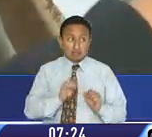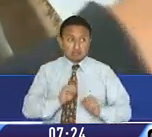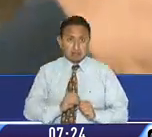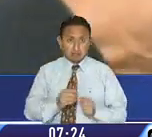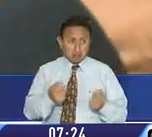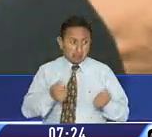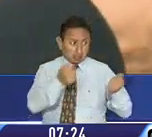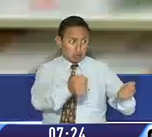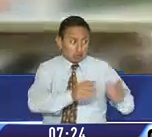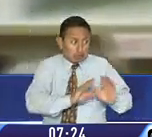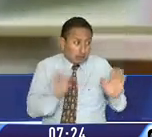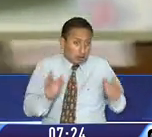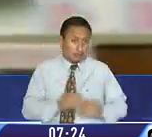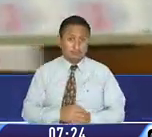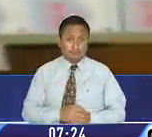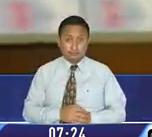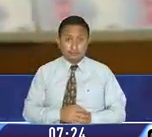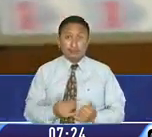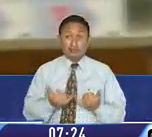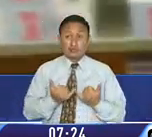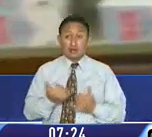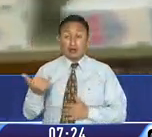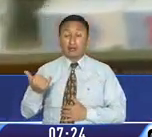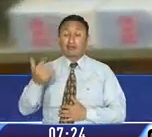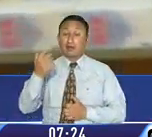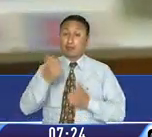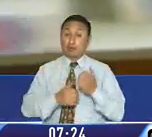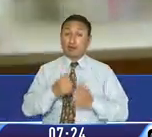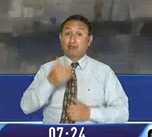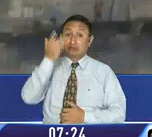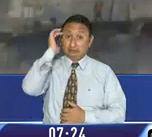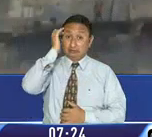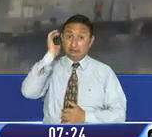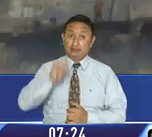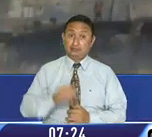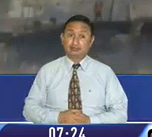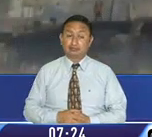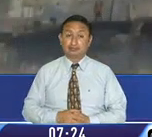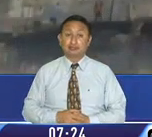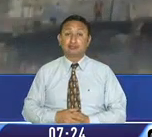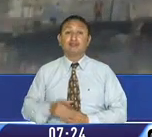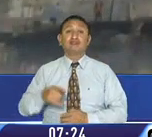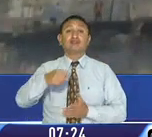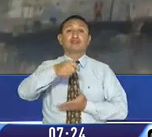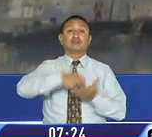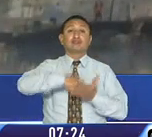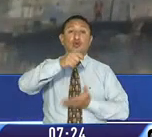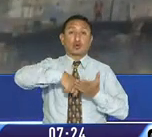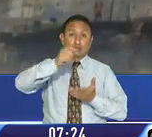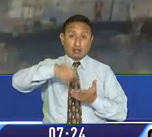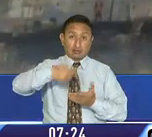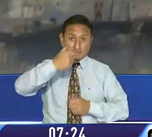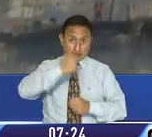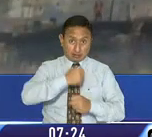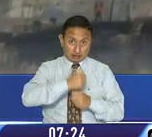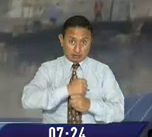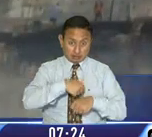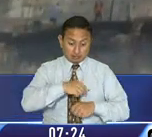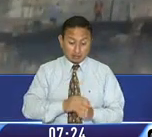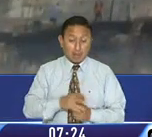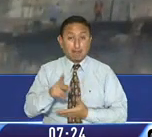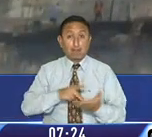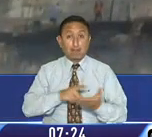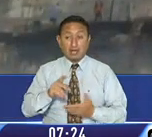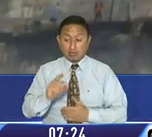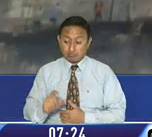alguna, lo que ahora les ha generado más de un dolor de cabeza. Estos contratos a los que hago referencia fueron sin anticipo y